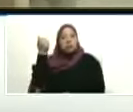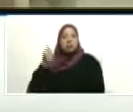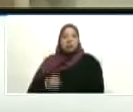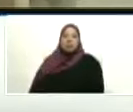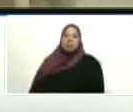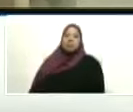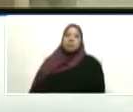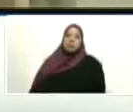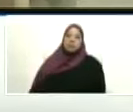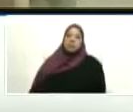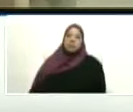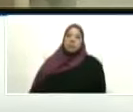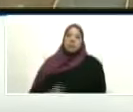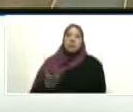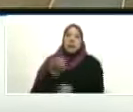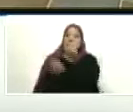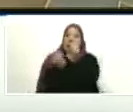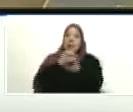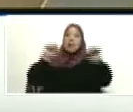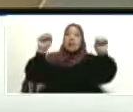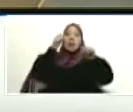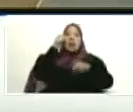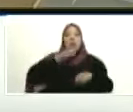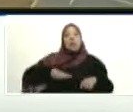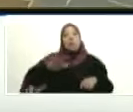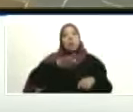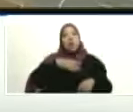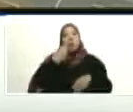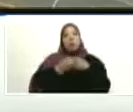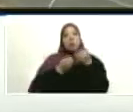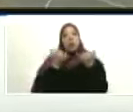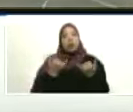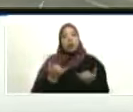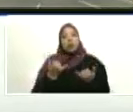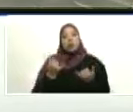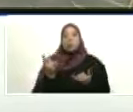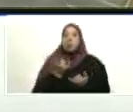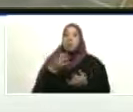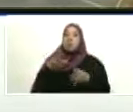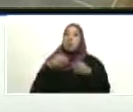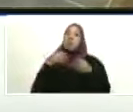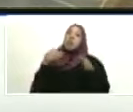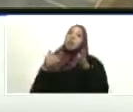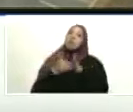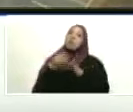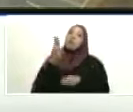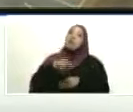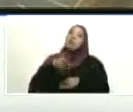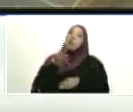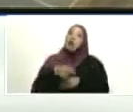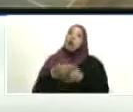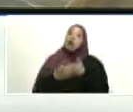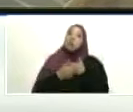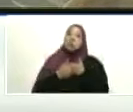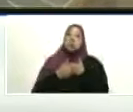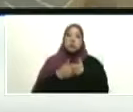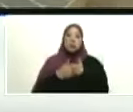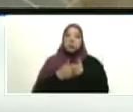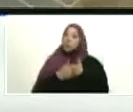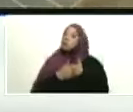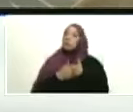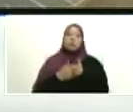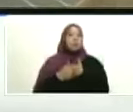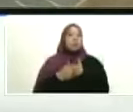La dignidad de un pueblo, el estado de bienestar social. No nos han parado ni nos pararán. No, no, no,